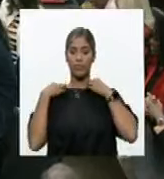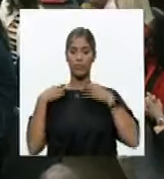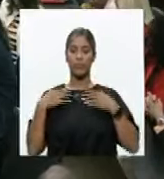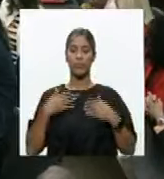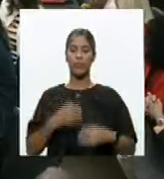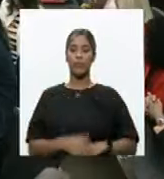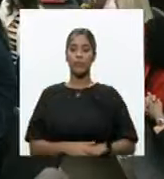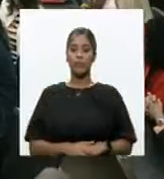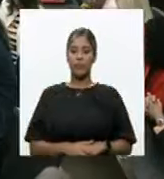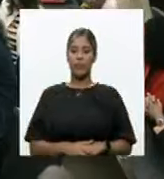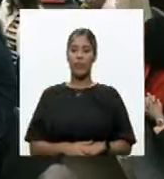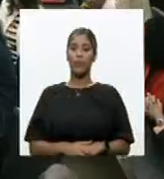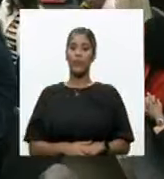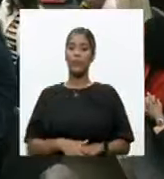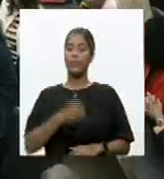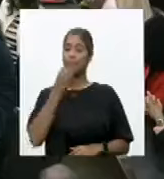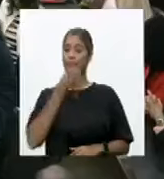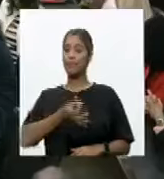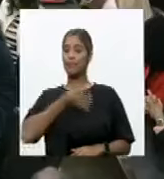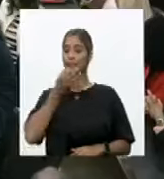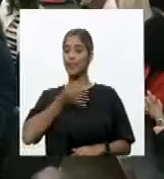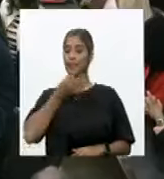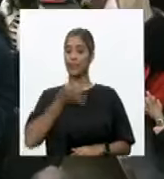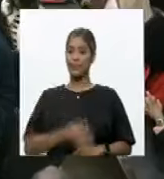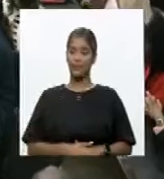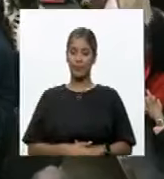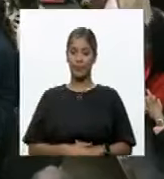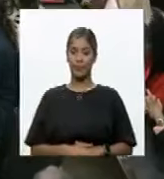Buenas tardes. Buenas tardes.